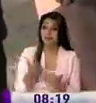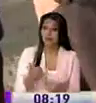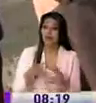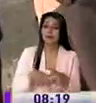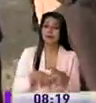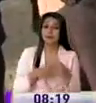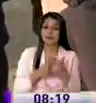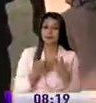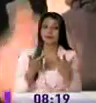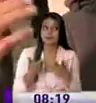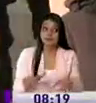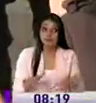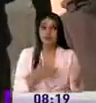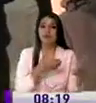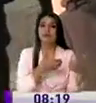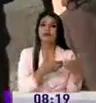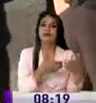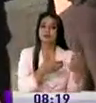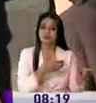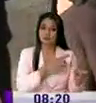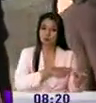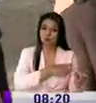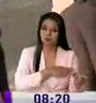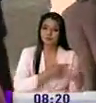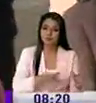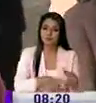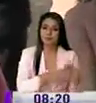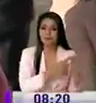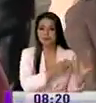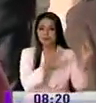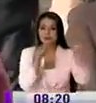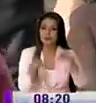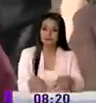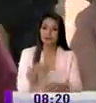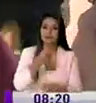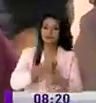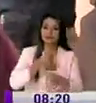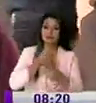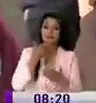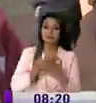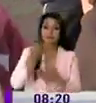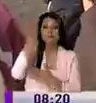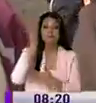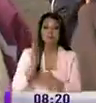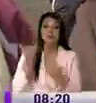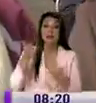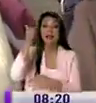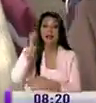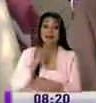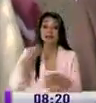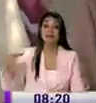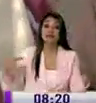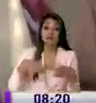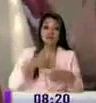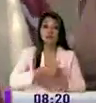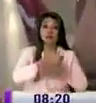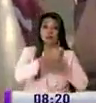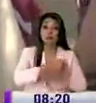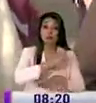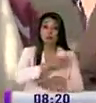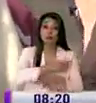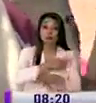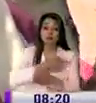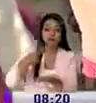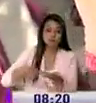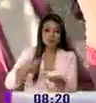el personal ya aquí en la obra, están comenzando a trabajar. Gracias a Dios, el día de ayer mantuvimos una reunión con las autoridades del